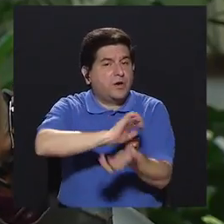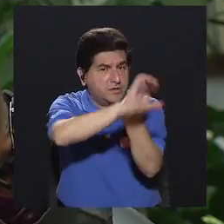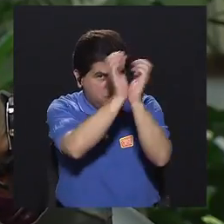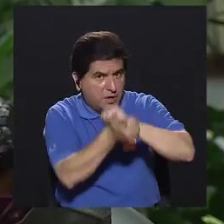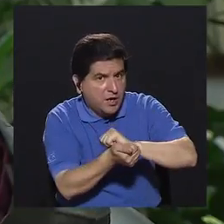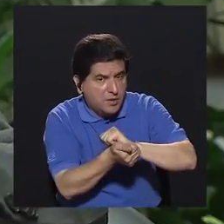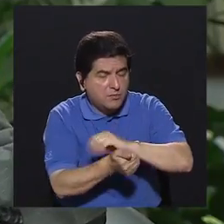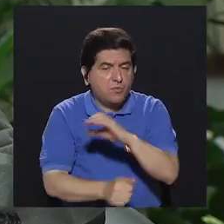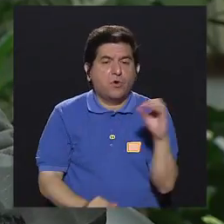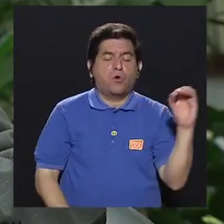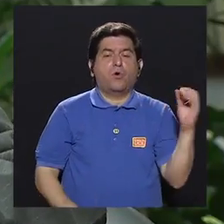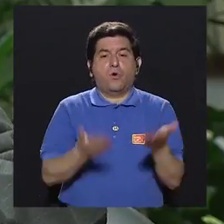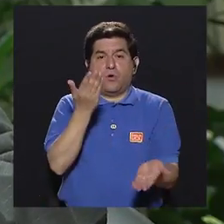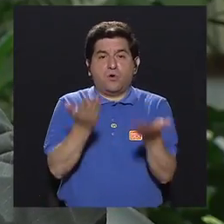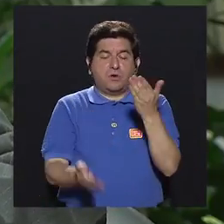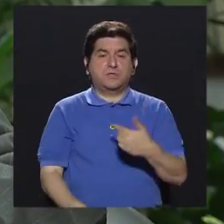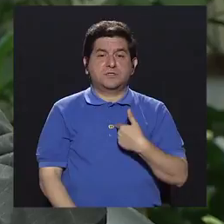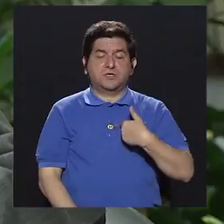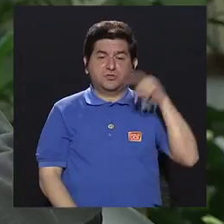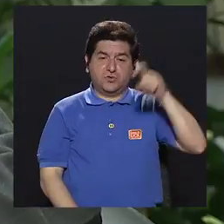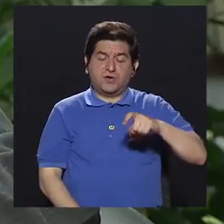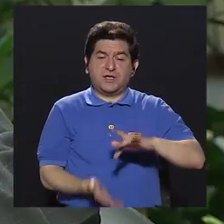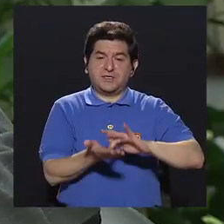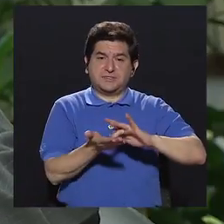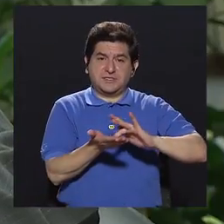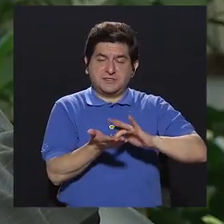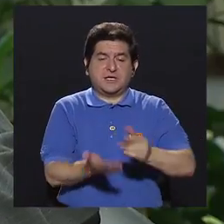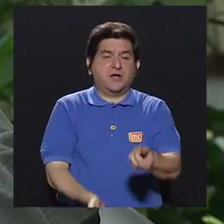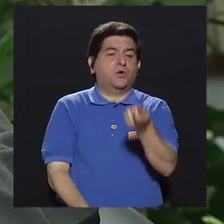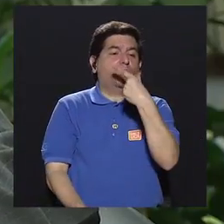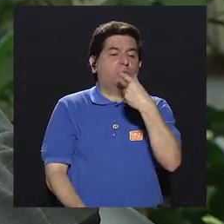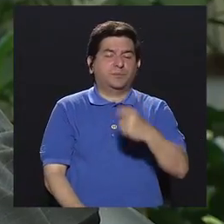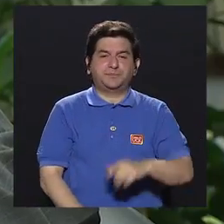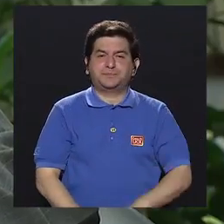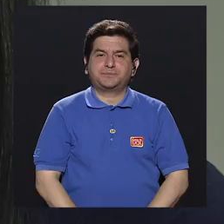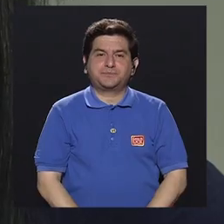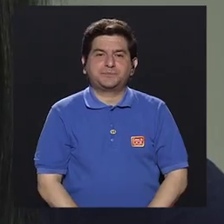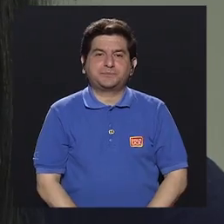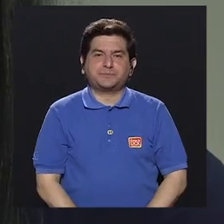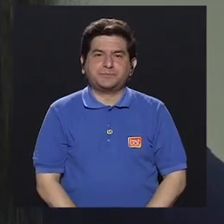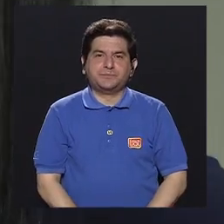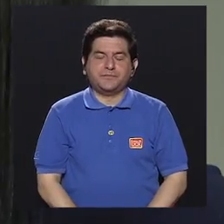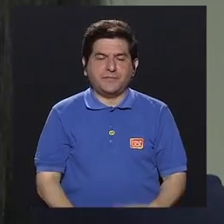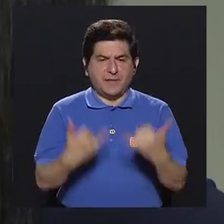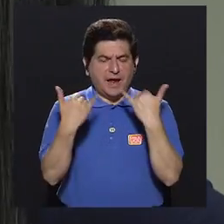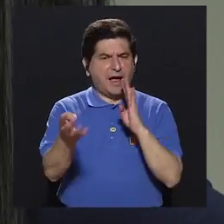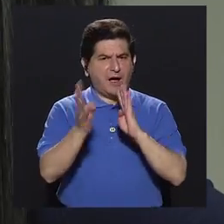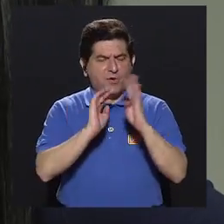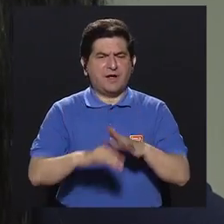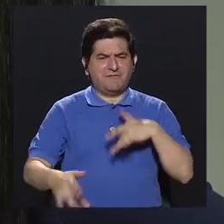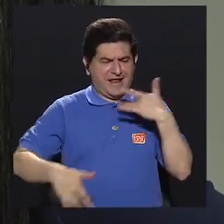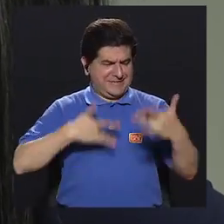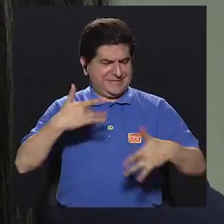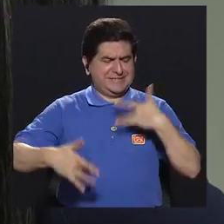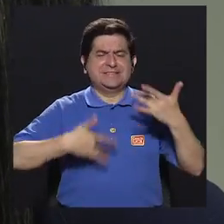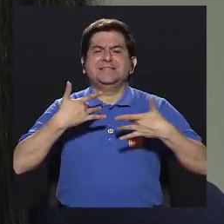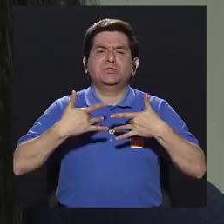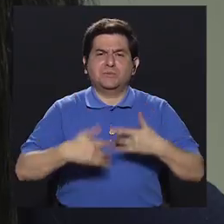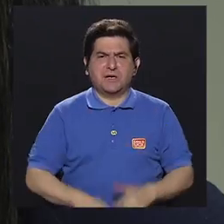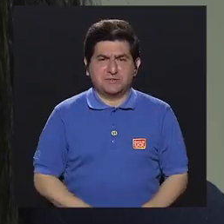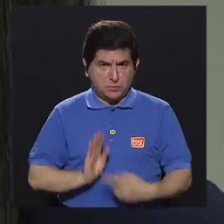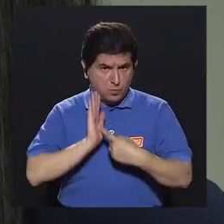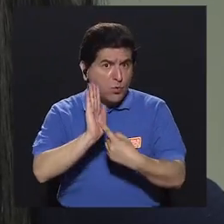o hasta llegar a tomar medicamentos si fuera el caso necesario, ¿verdad? Claro. Uh-huh. Hablemos de síntomas.